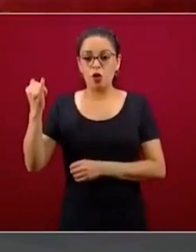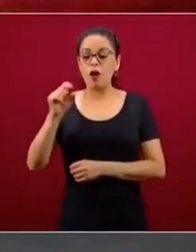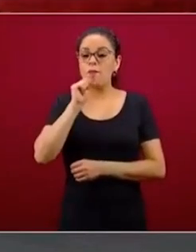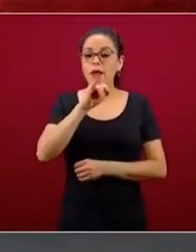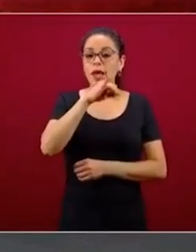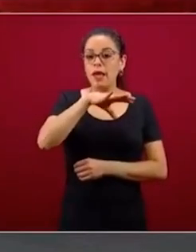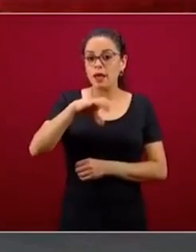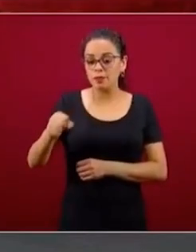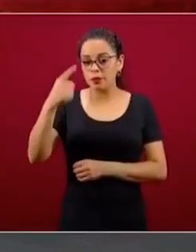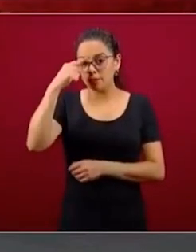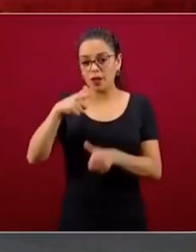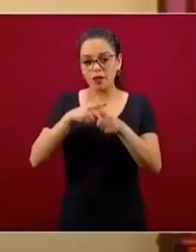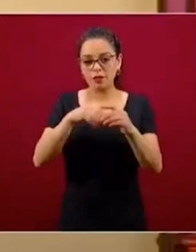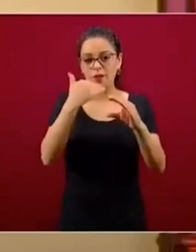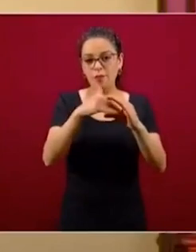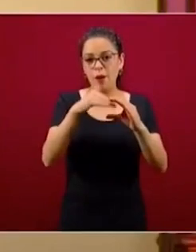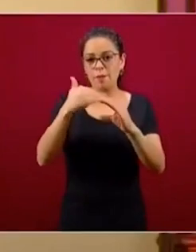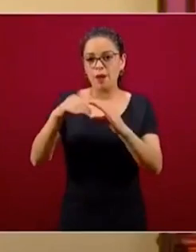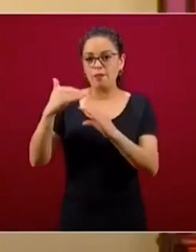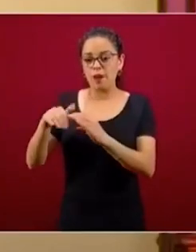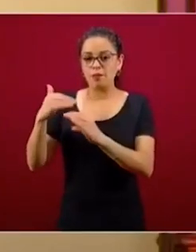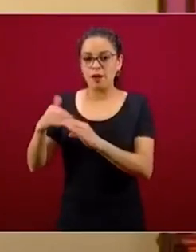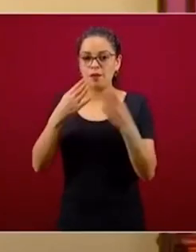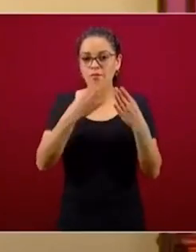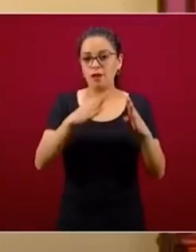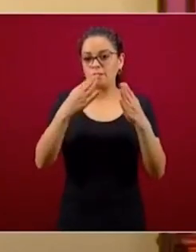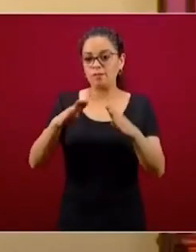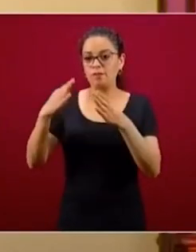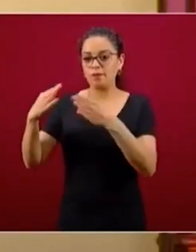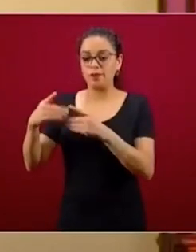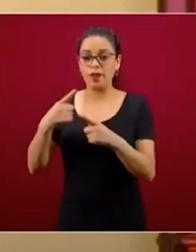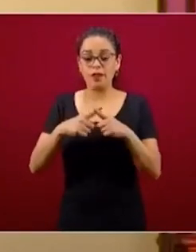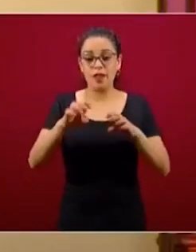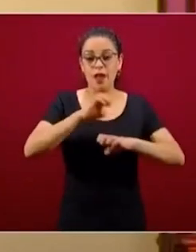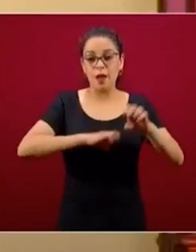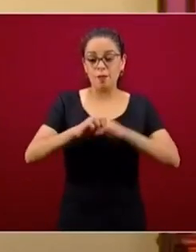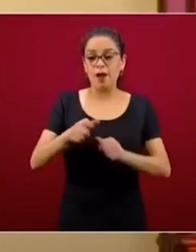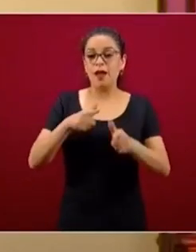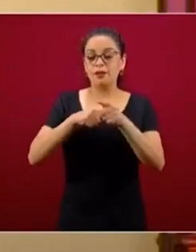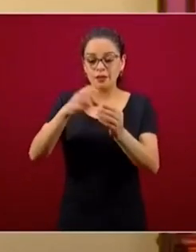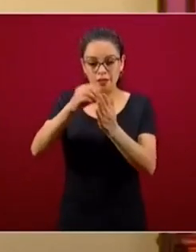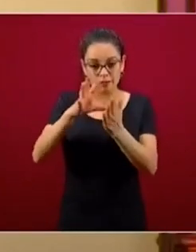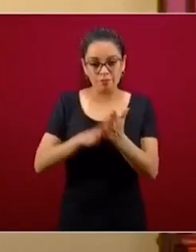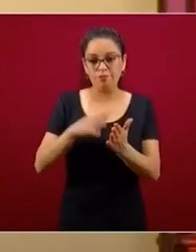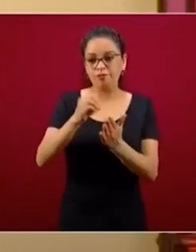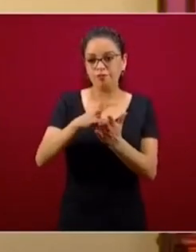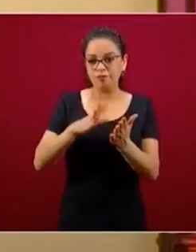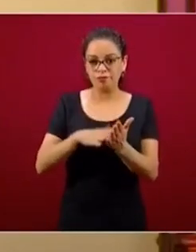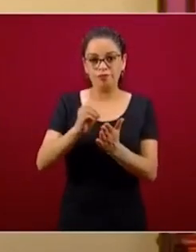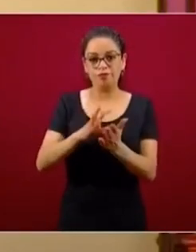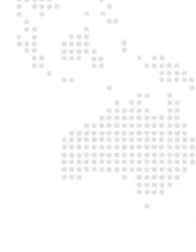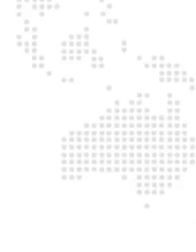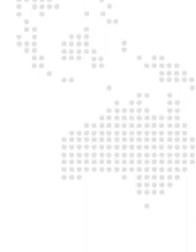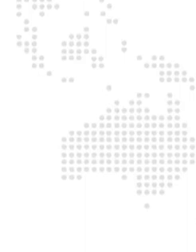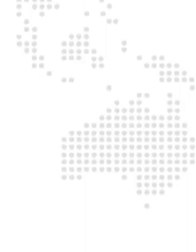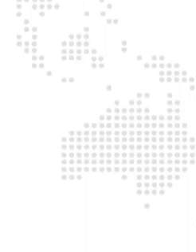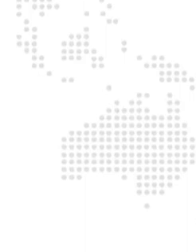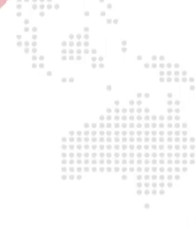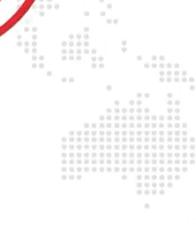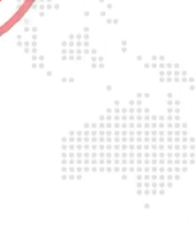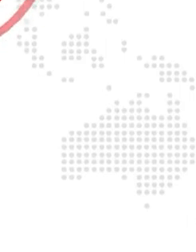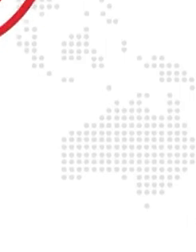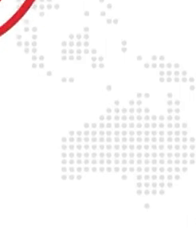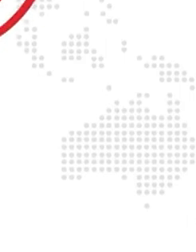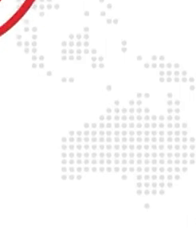depositando el dinero para todas estas empresas que están registrando todavía hasta el día de hoy a las 12 de la noche